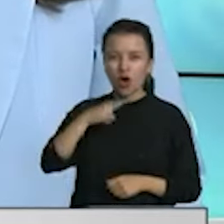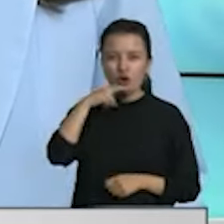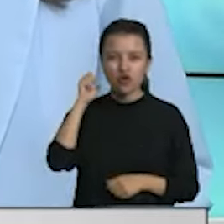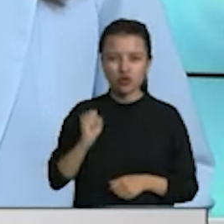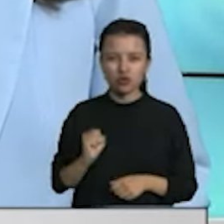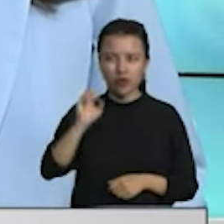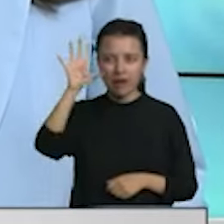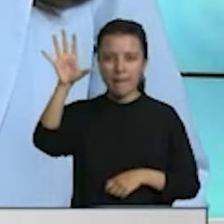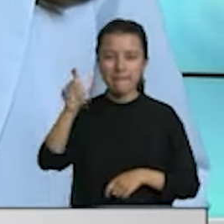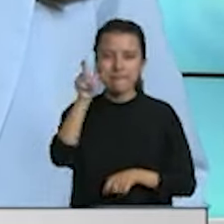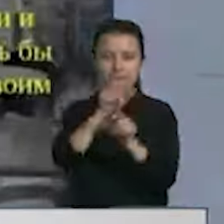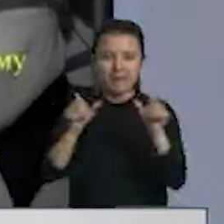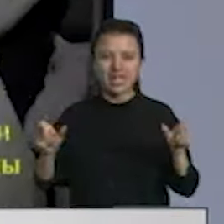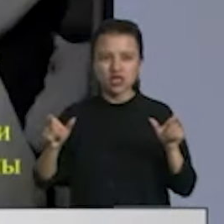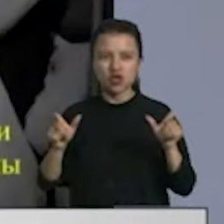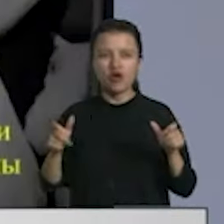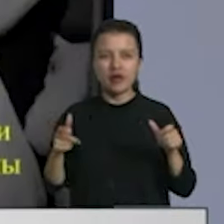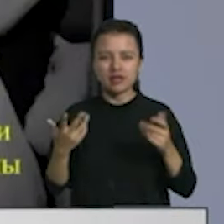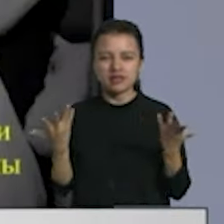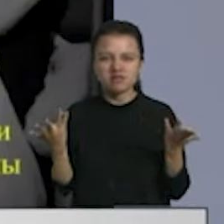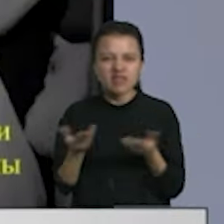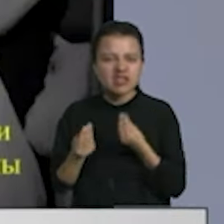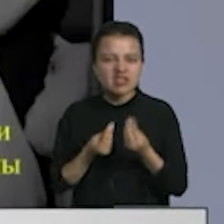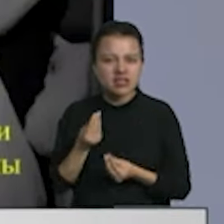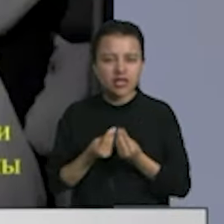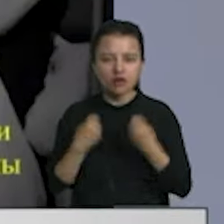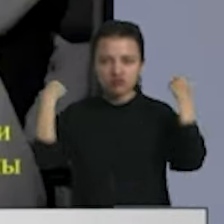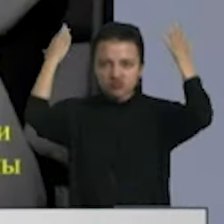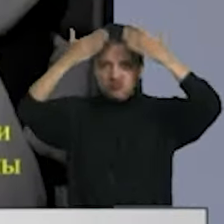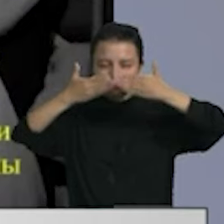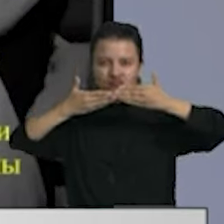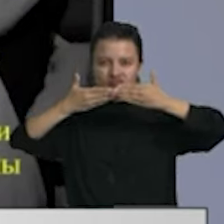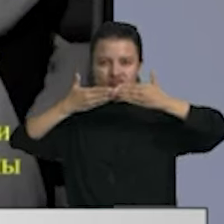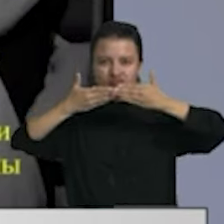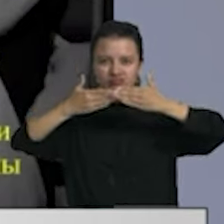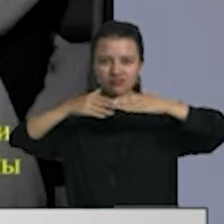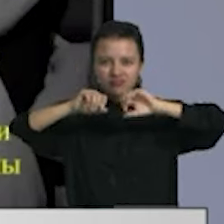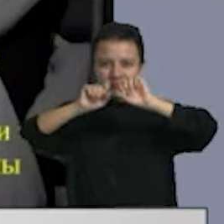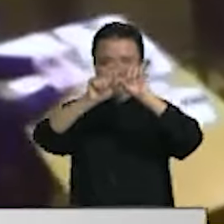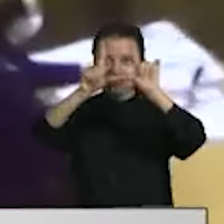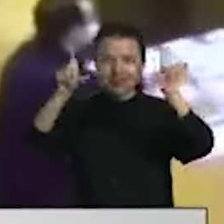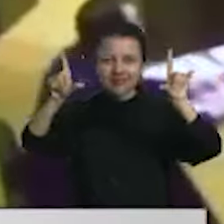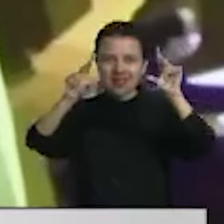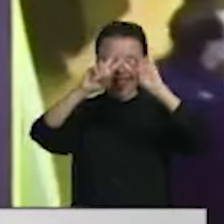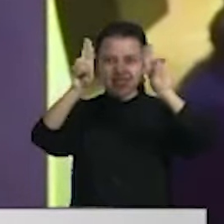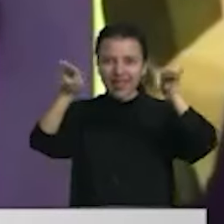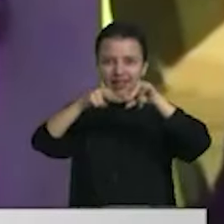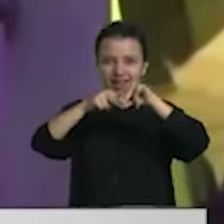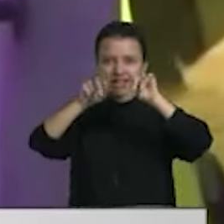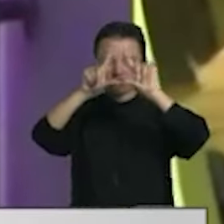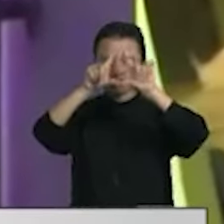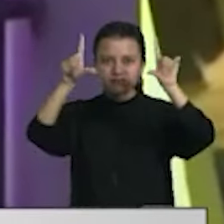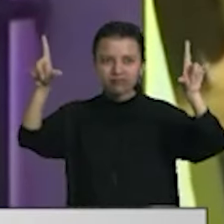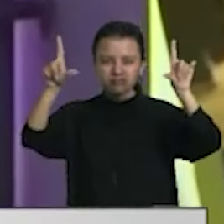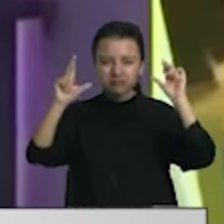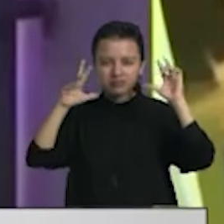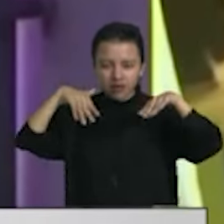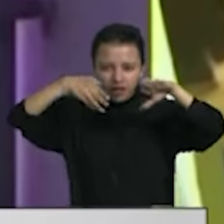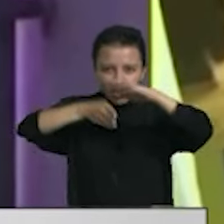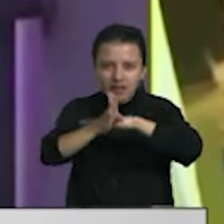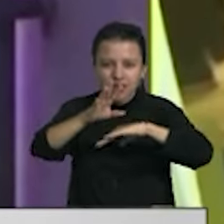del país para vengar la muerte de Alexei Navalny. Utilizando su acceso a una red informática vinculada al